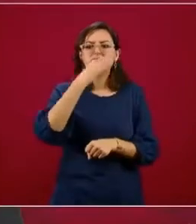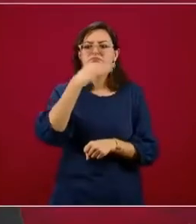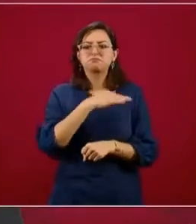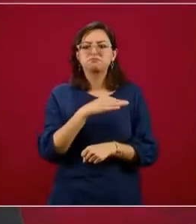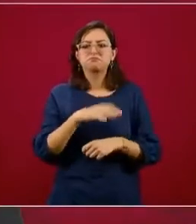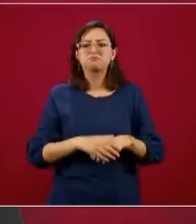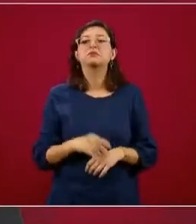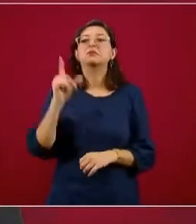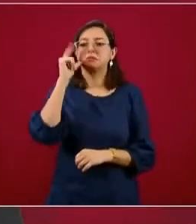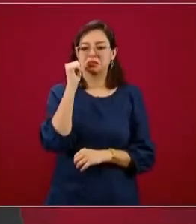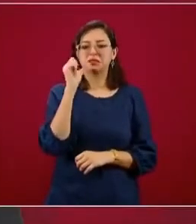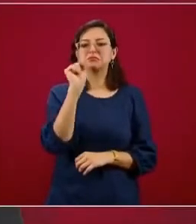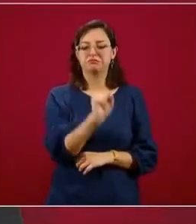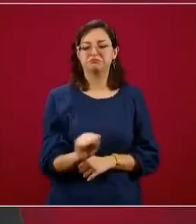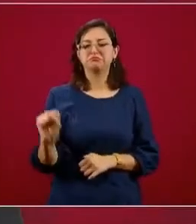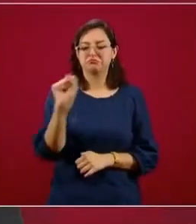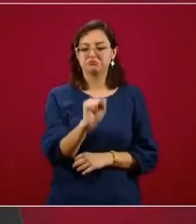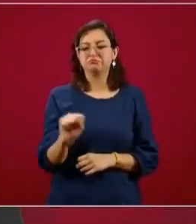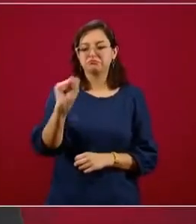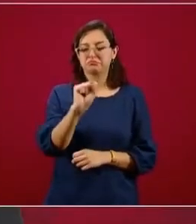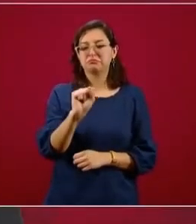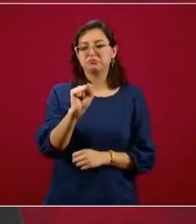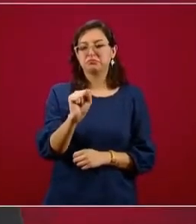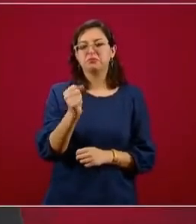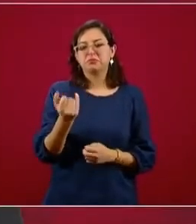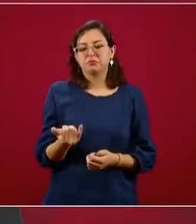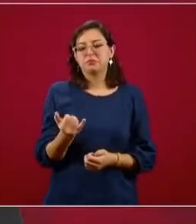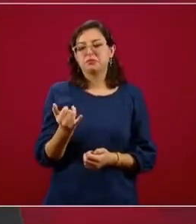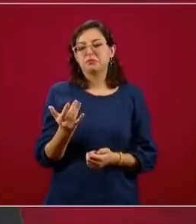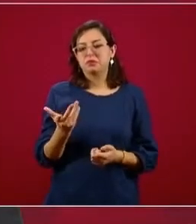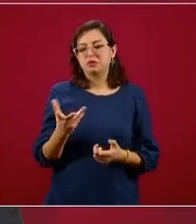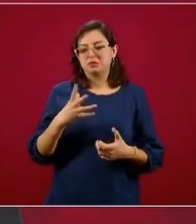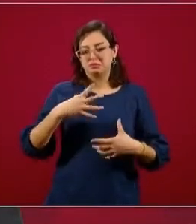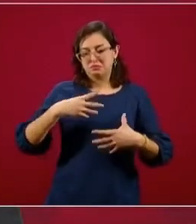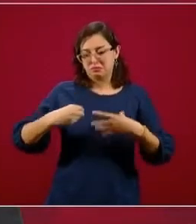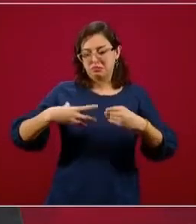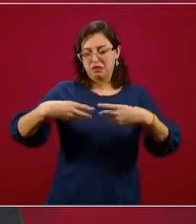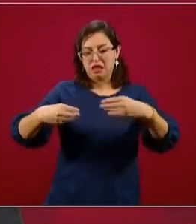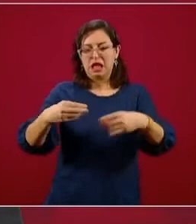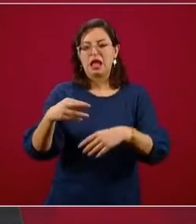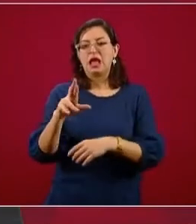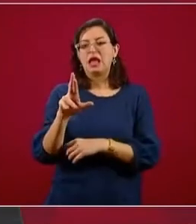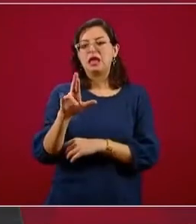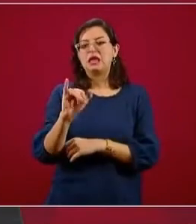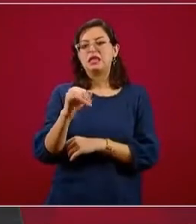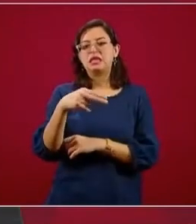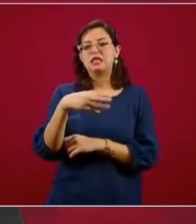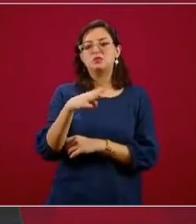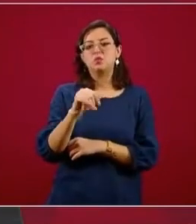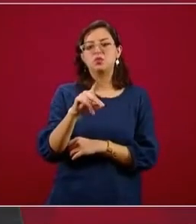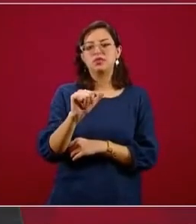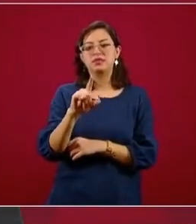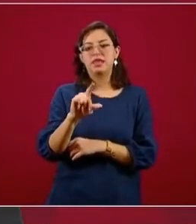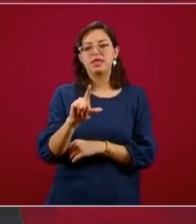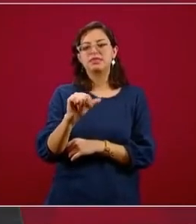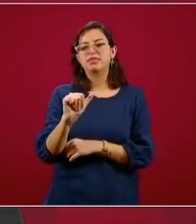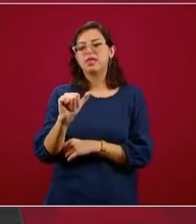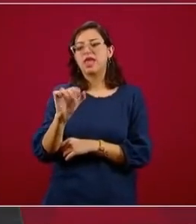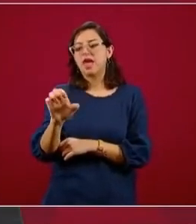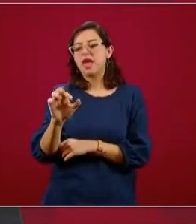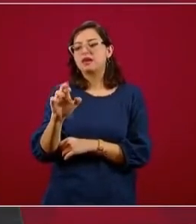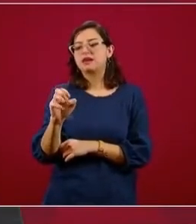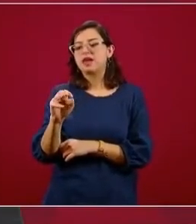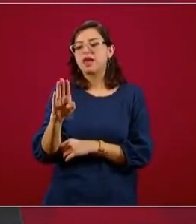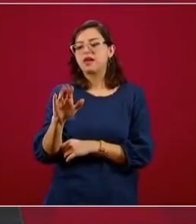sábado, dediquemos el tiempo a hablar de inmunidad de rebaño. Para la ciudadanía, quizás se han encontrado con